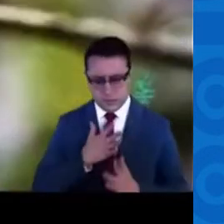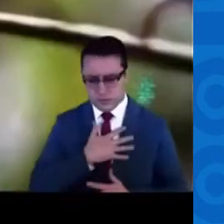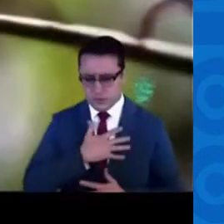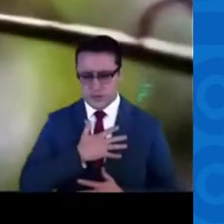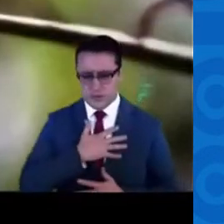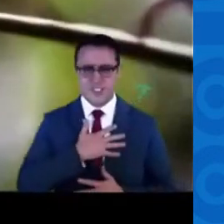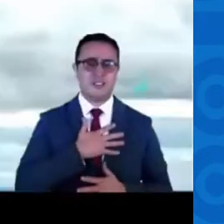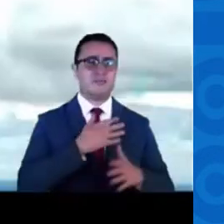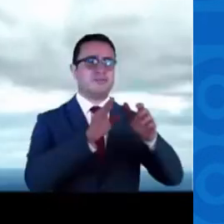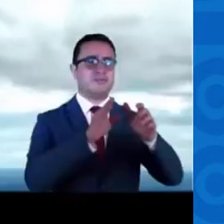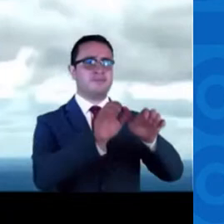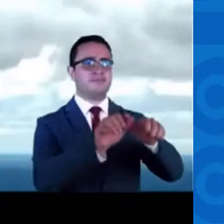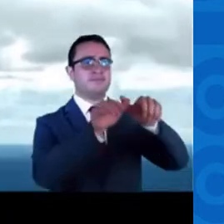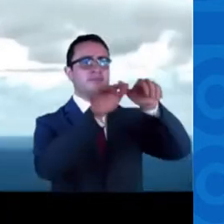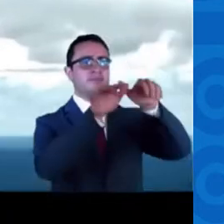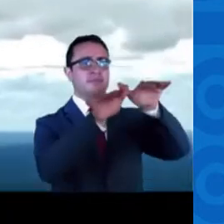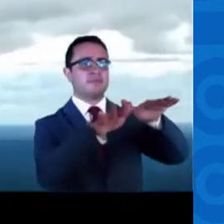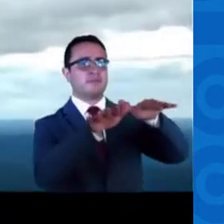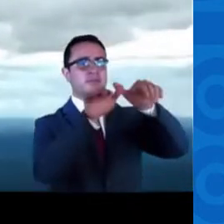Palomita, nube de ar.